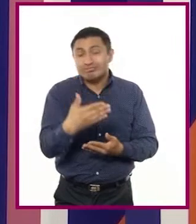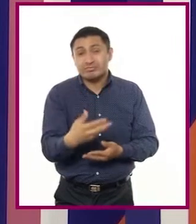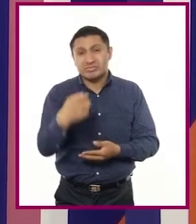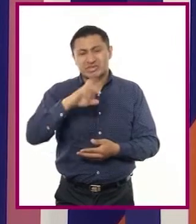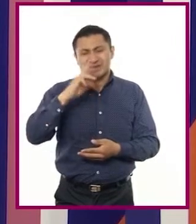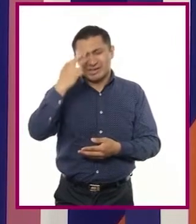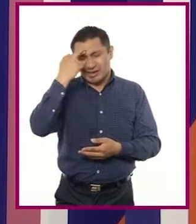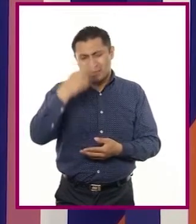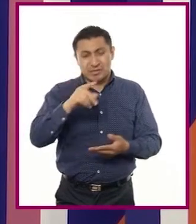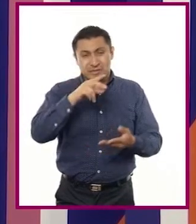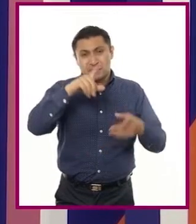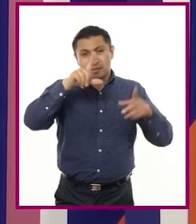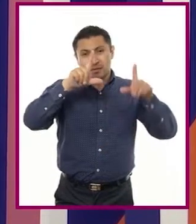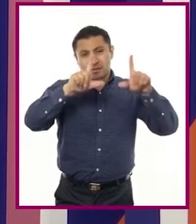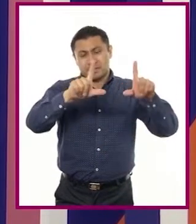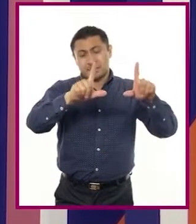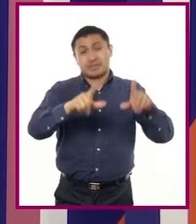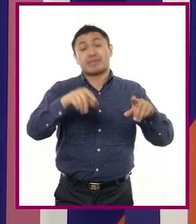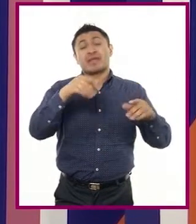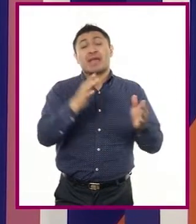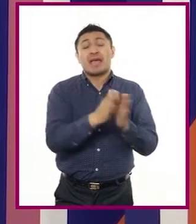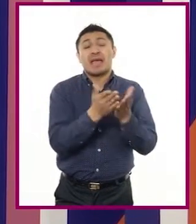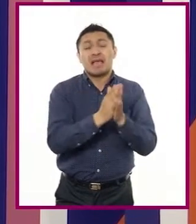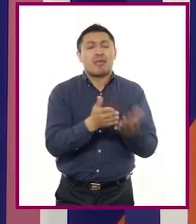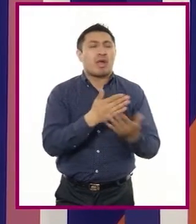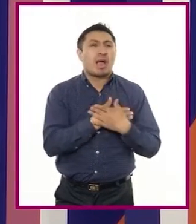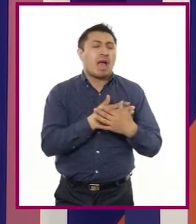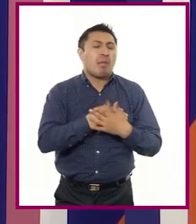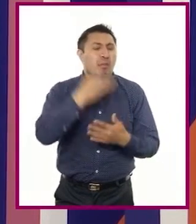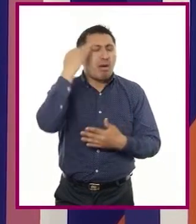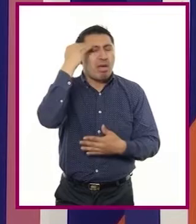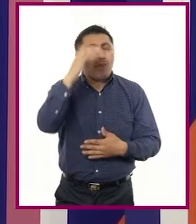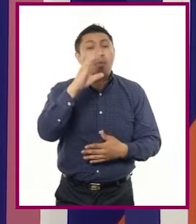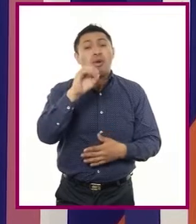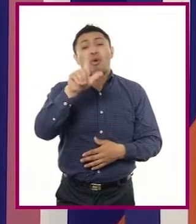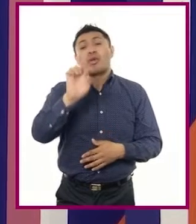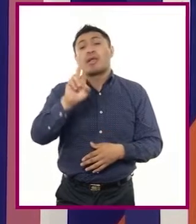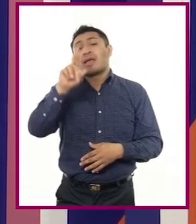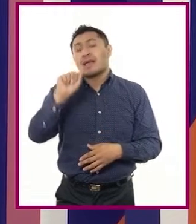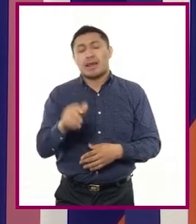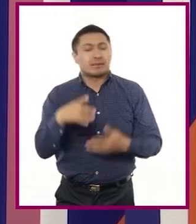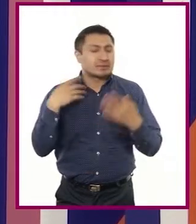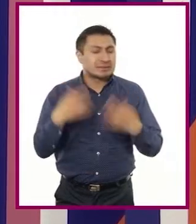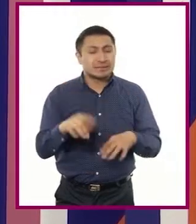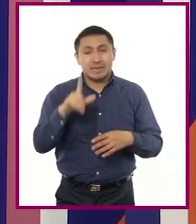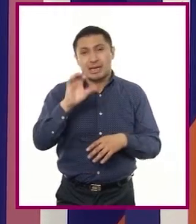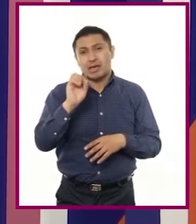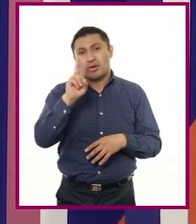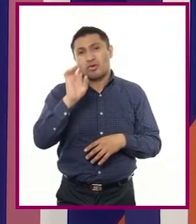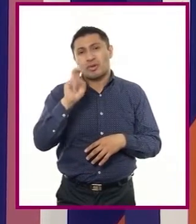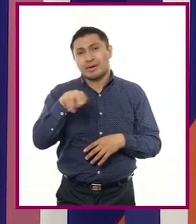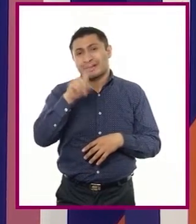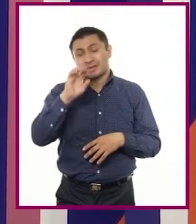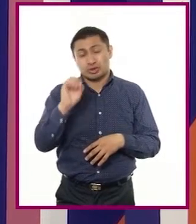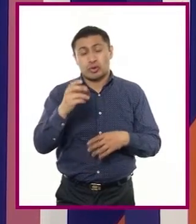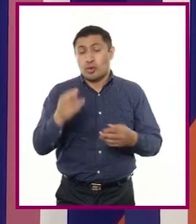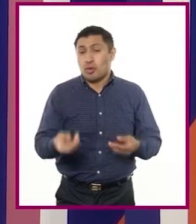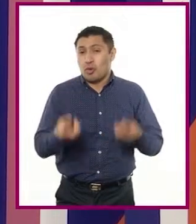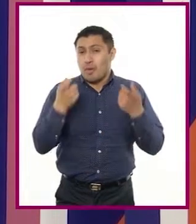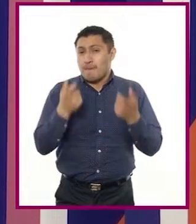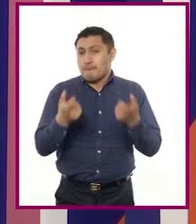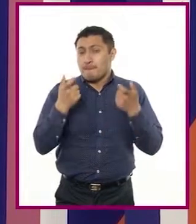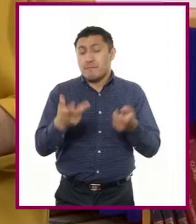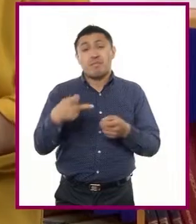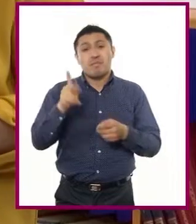de la novela El amor en los tiempos del cólera, de Gabriel García Márquez, donde Lorenzo Daza, hombre rico pero